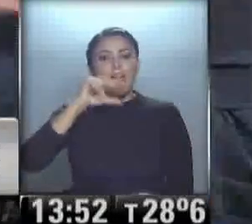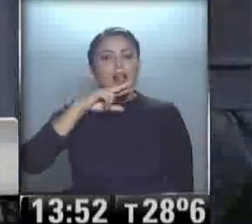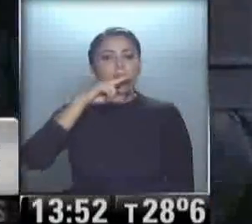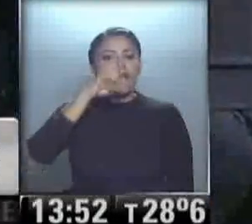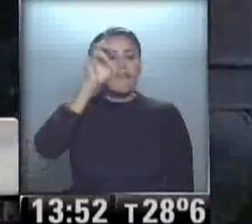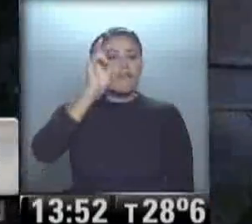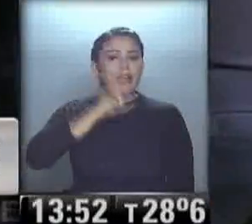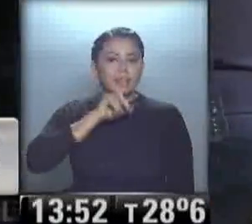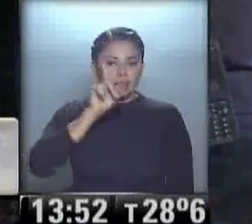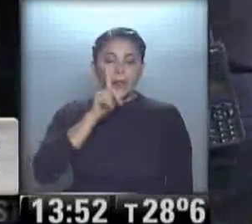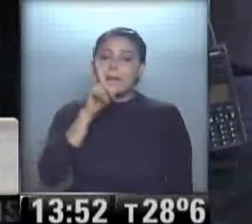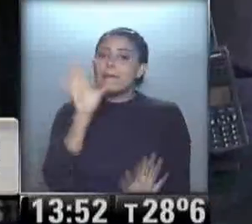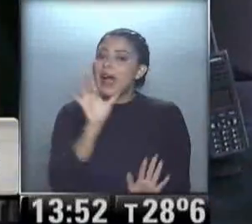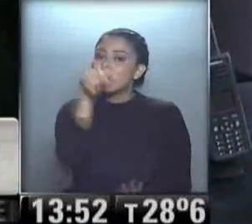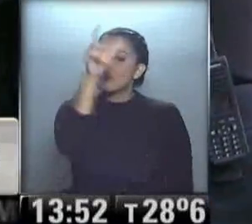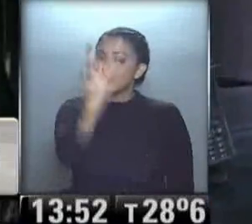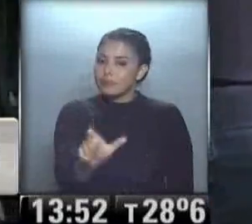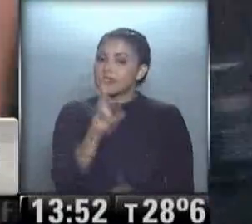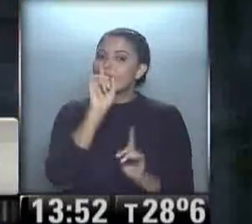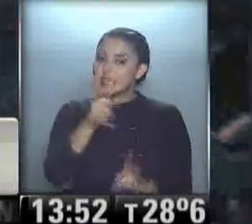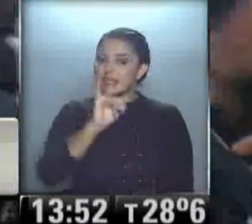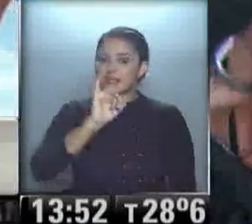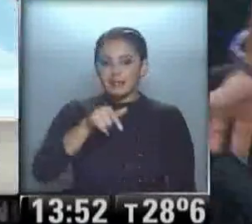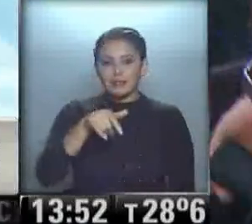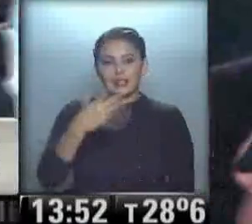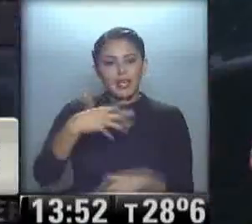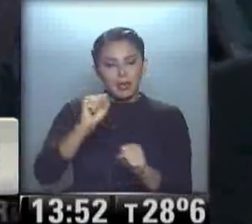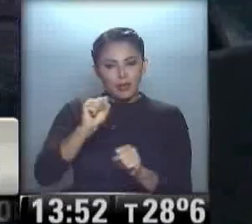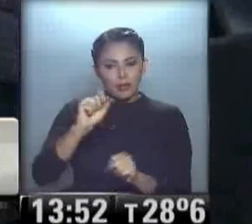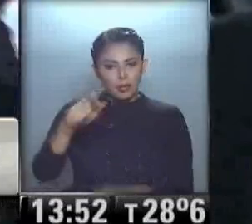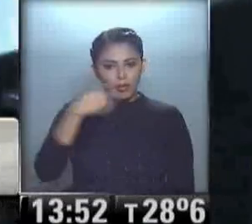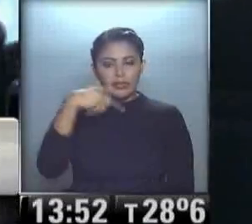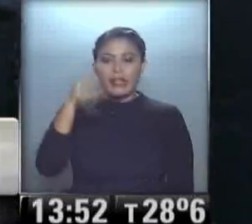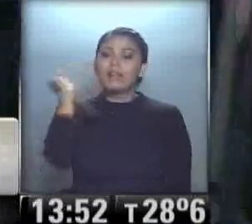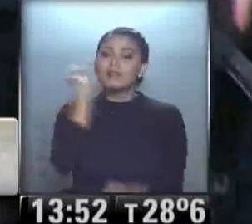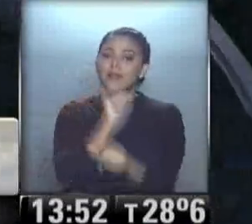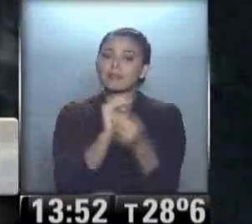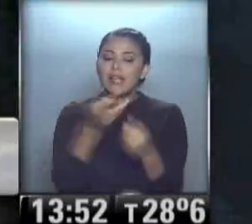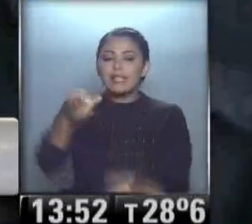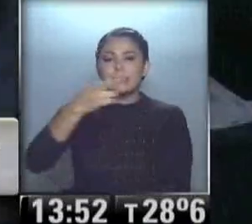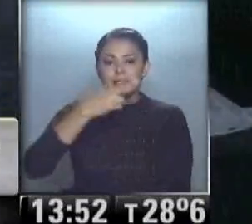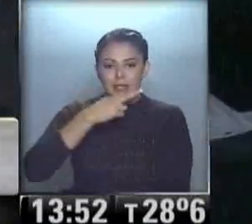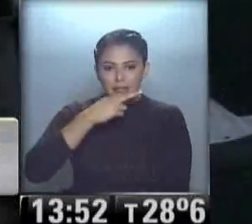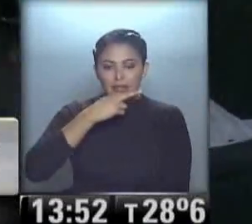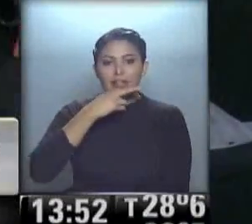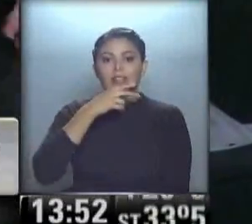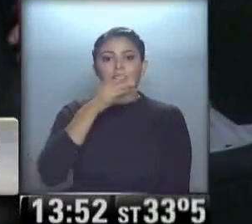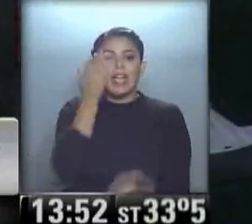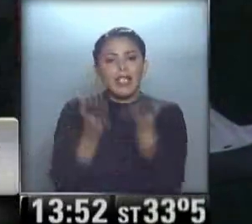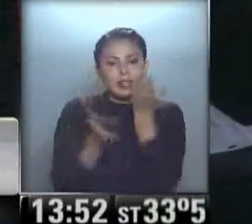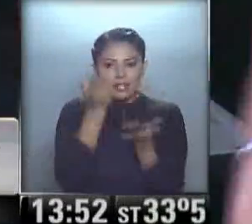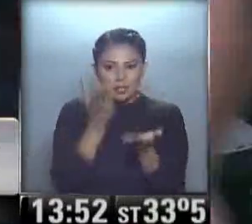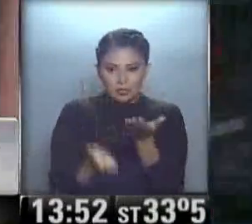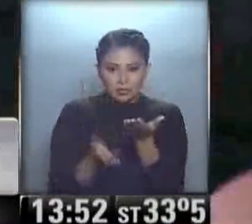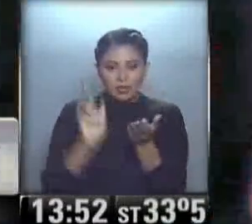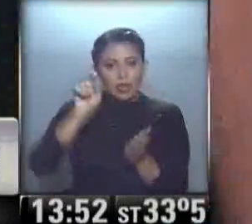que al parecer sería uno de sus laderos que sí tenían cocaína estaba cumpliendo condena por 17 kil de cocaína y